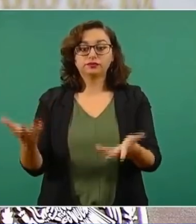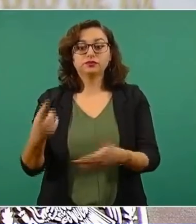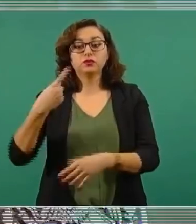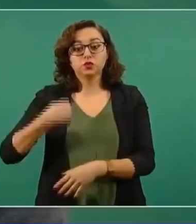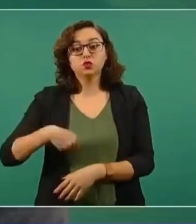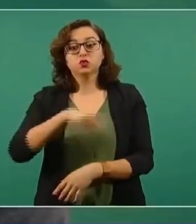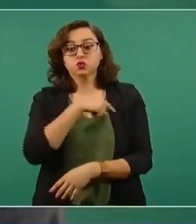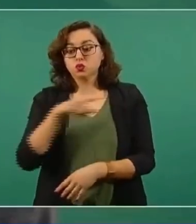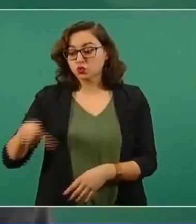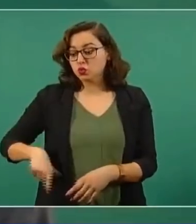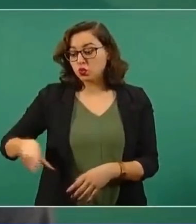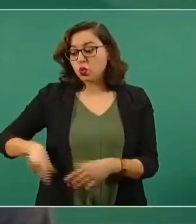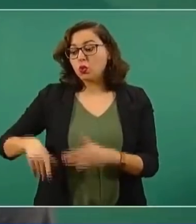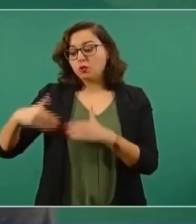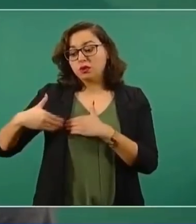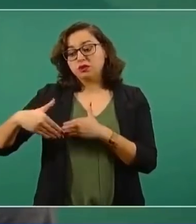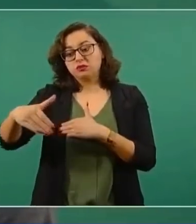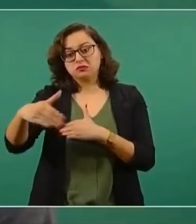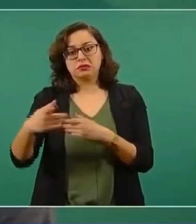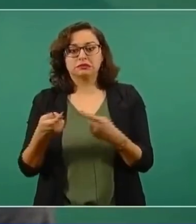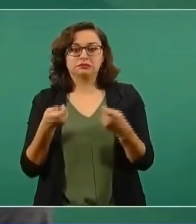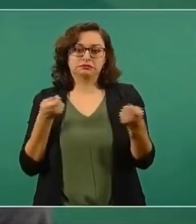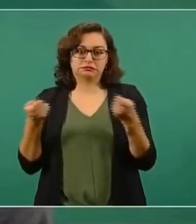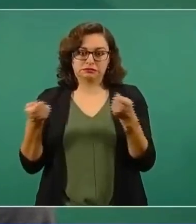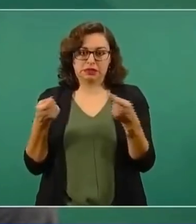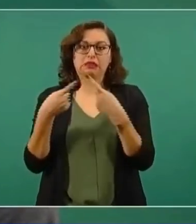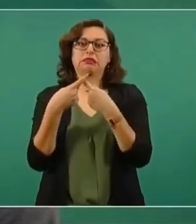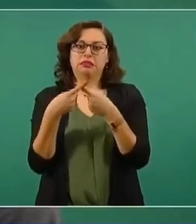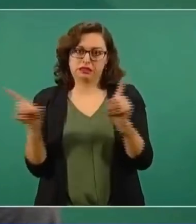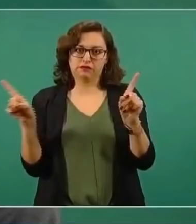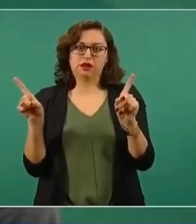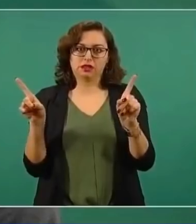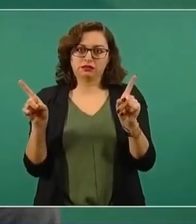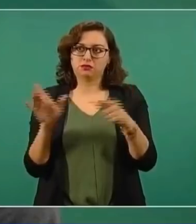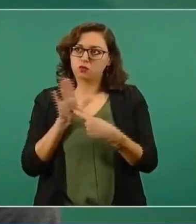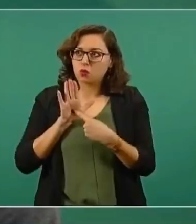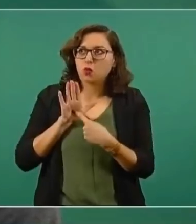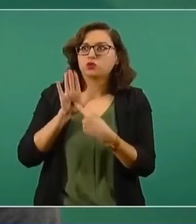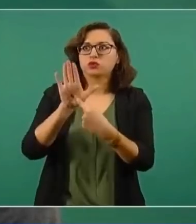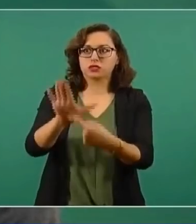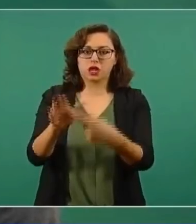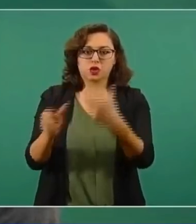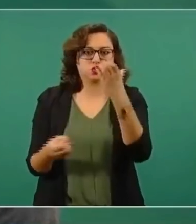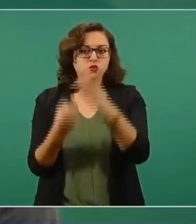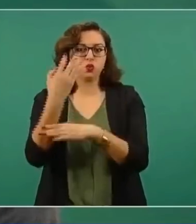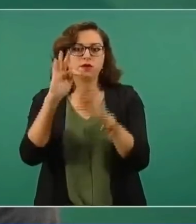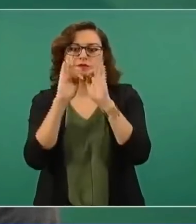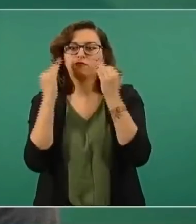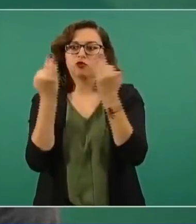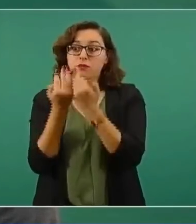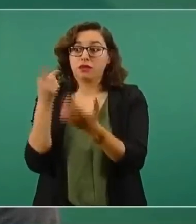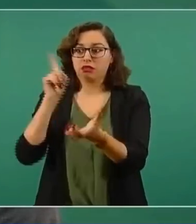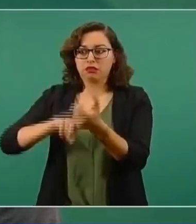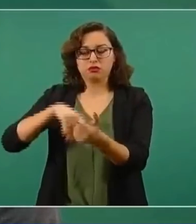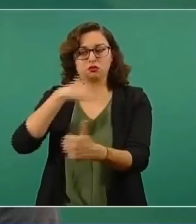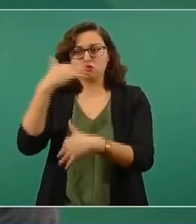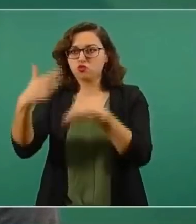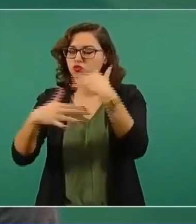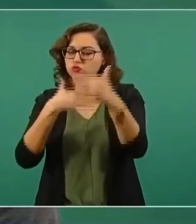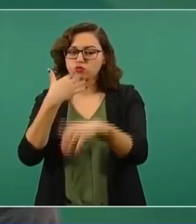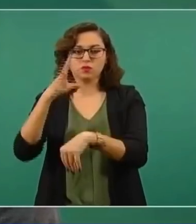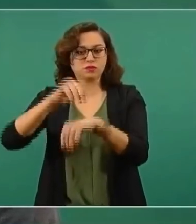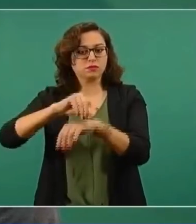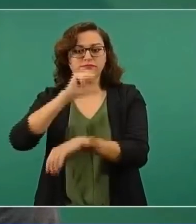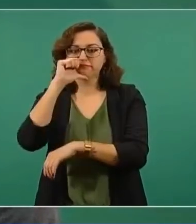gobernemos con el ejemplo, que prediquemos con el ejemplo, que no se permita la corrupción en el